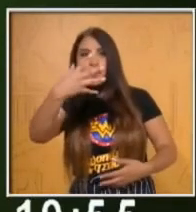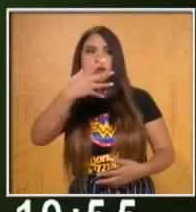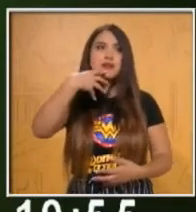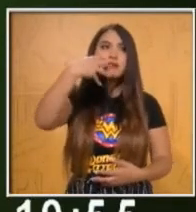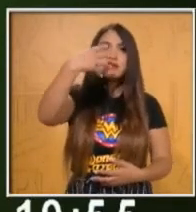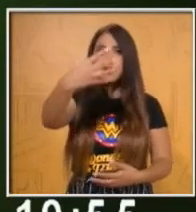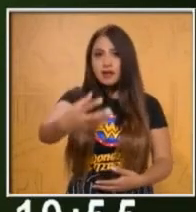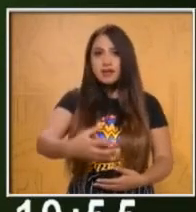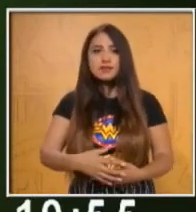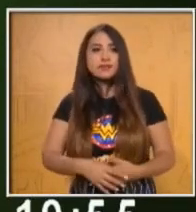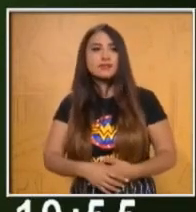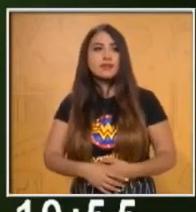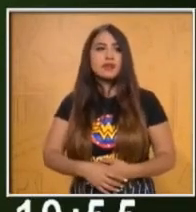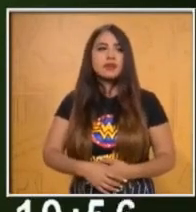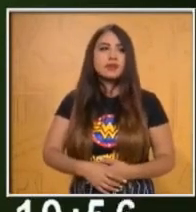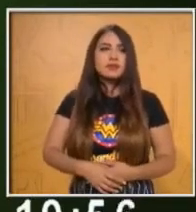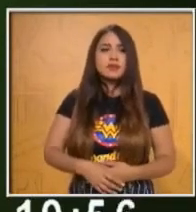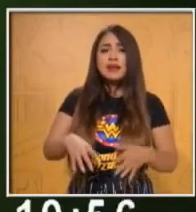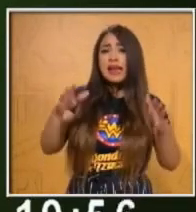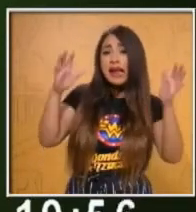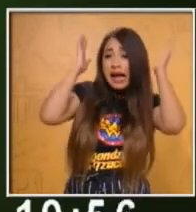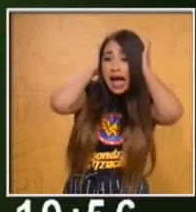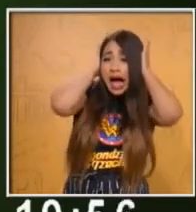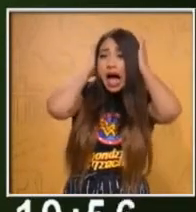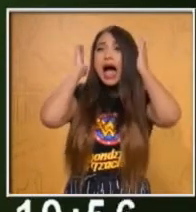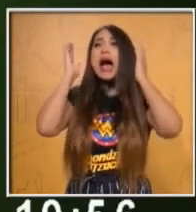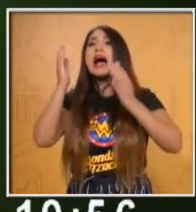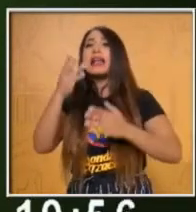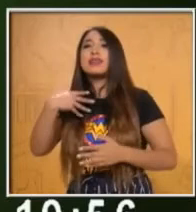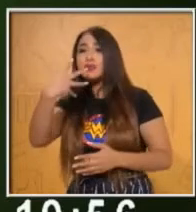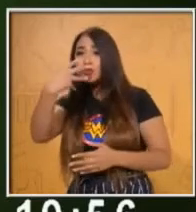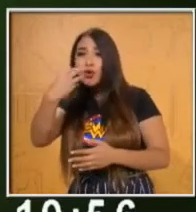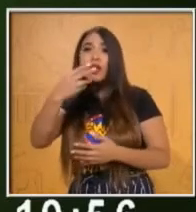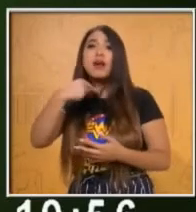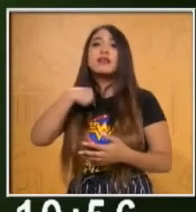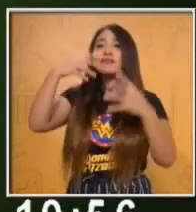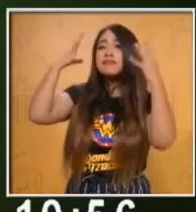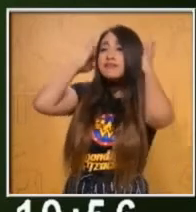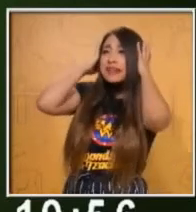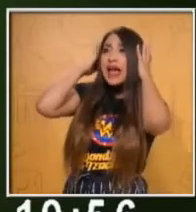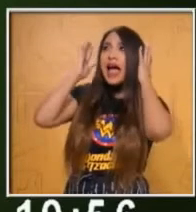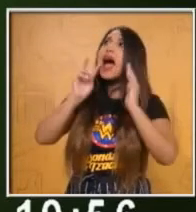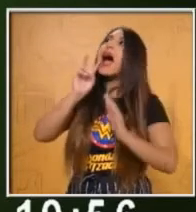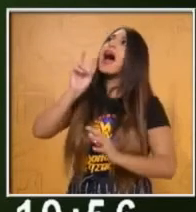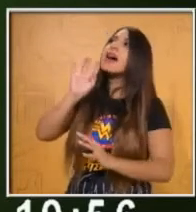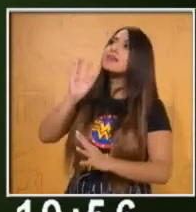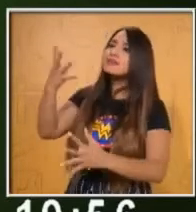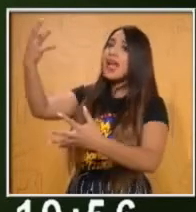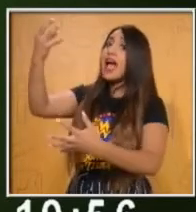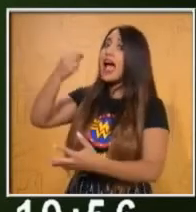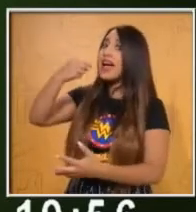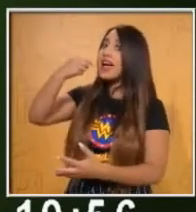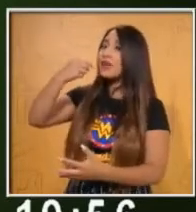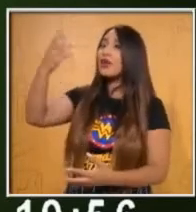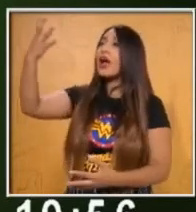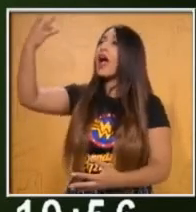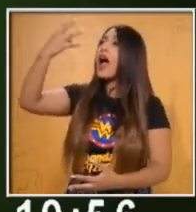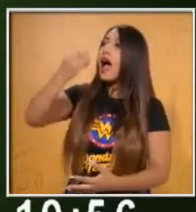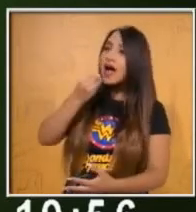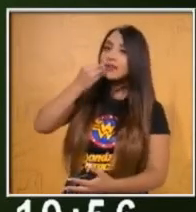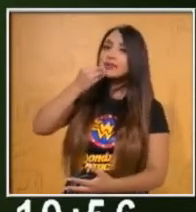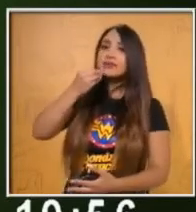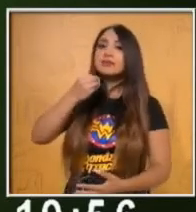La zorra se tapó las orejas, pero abrió bien el hocico para atrapar el queso que el cuervo dejó caer al abrir el pico.